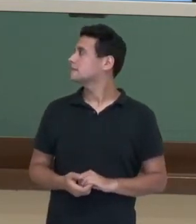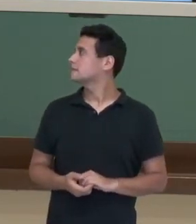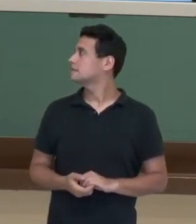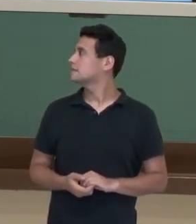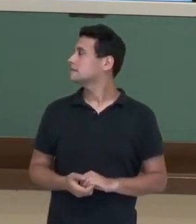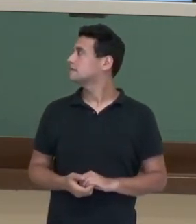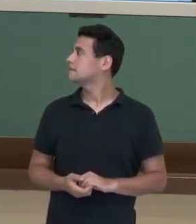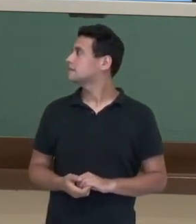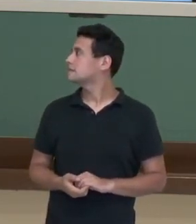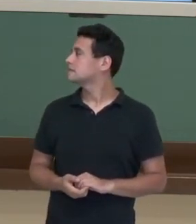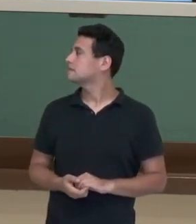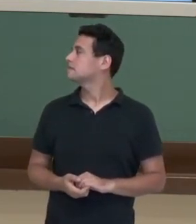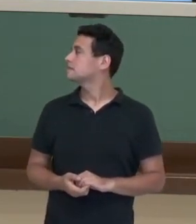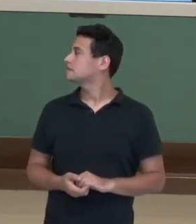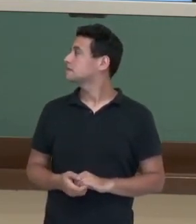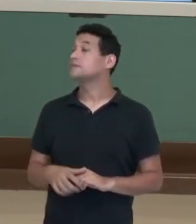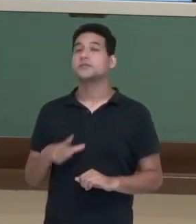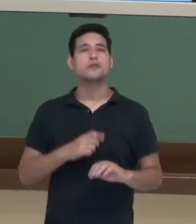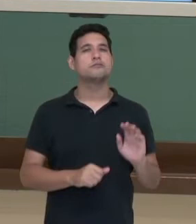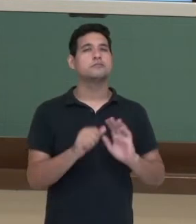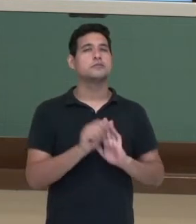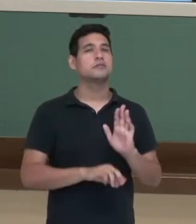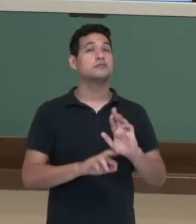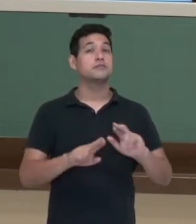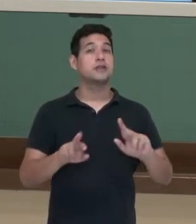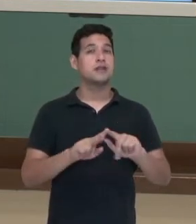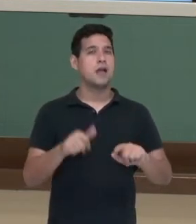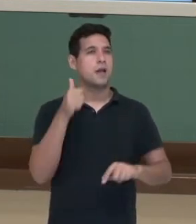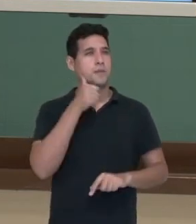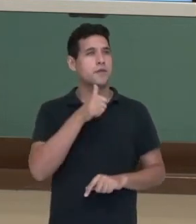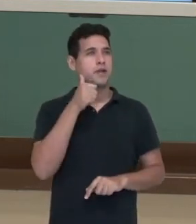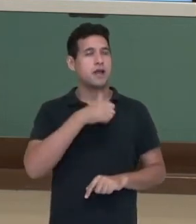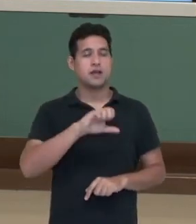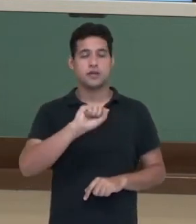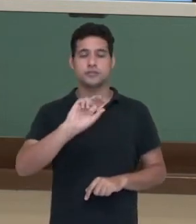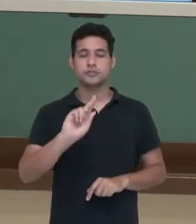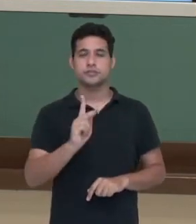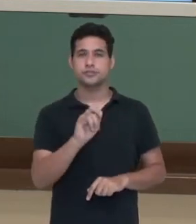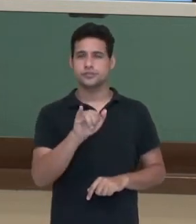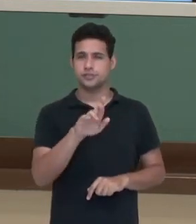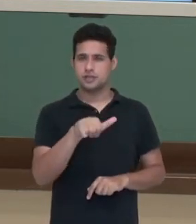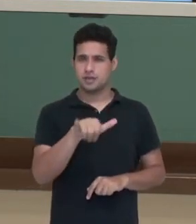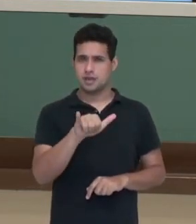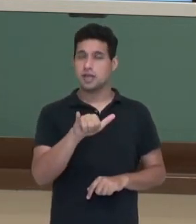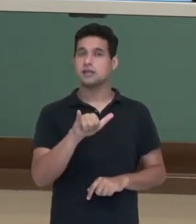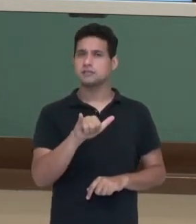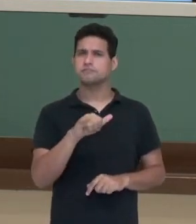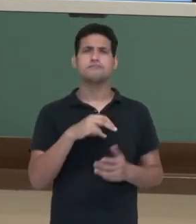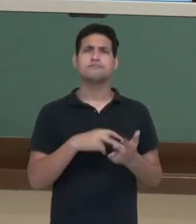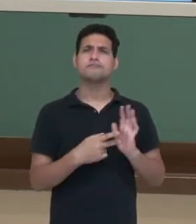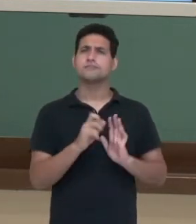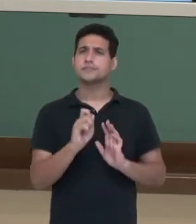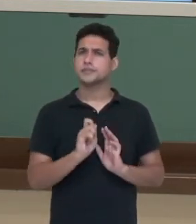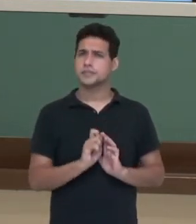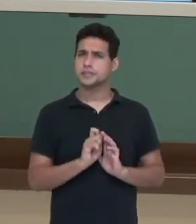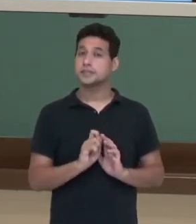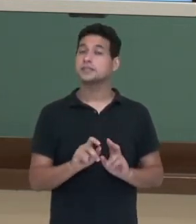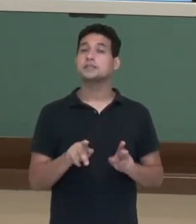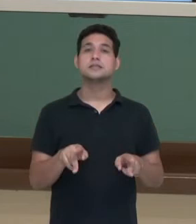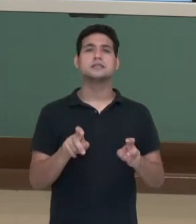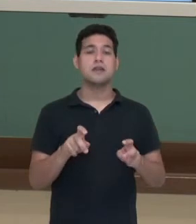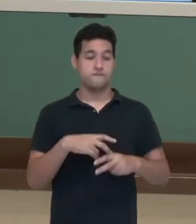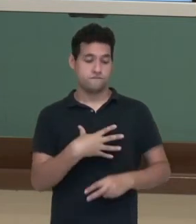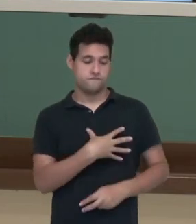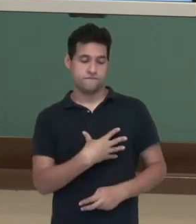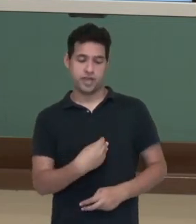El fragmento del otro texto de Schiller Campbell Barr, Iliari. Iliari es su